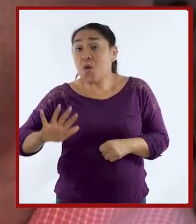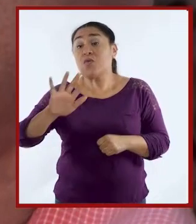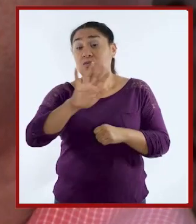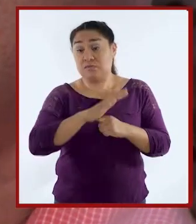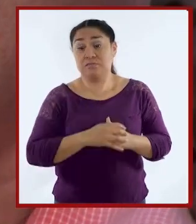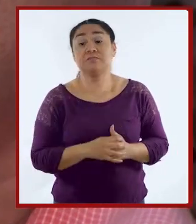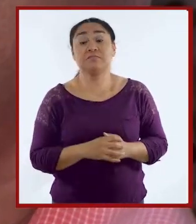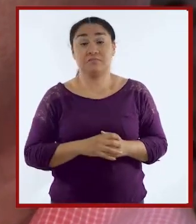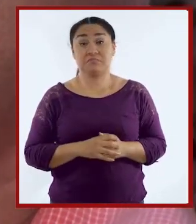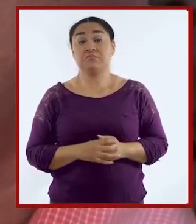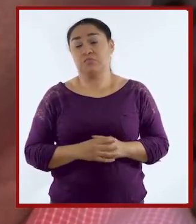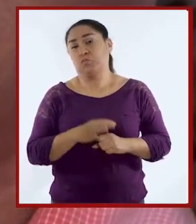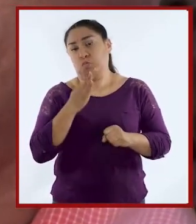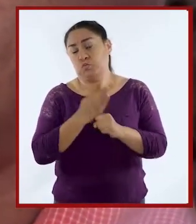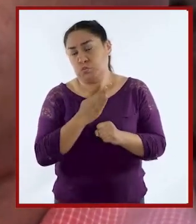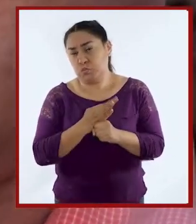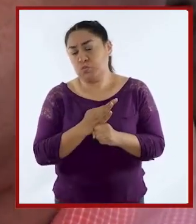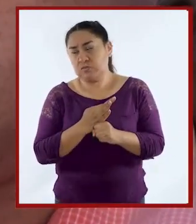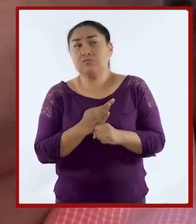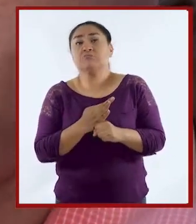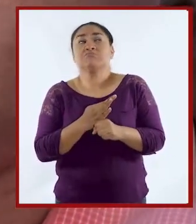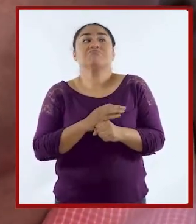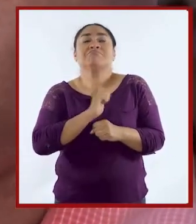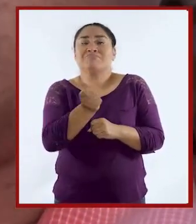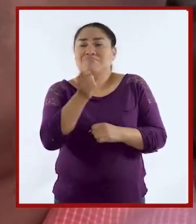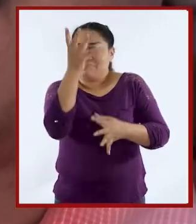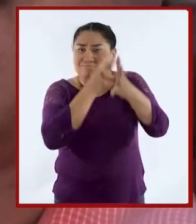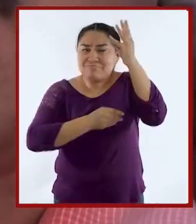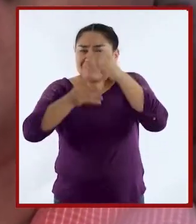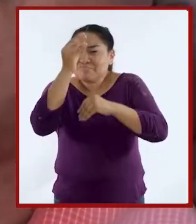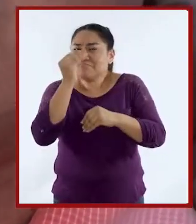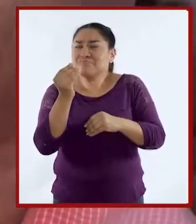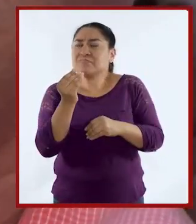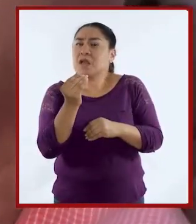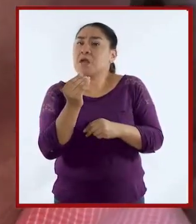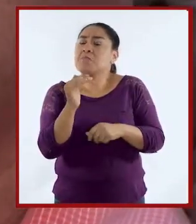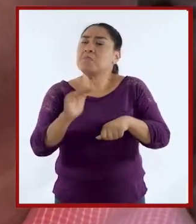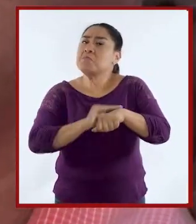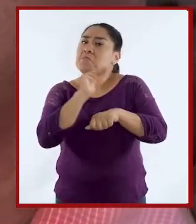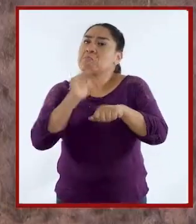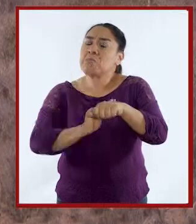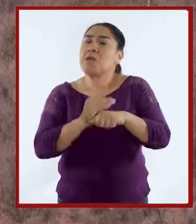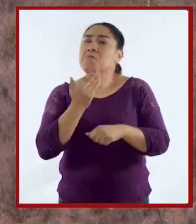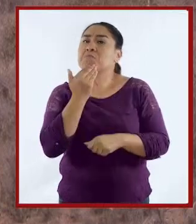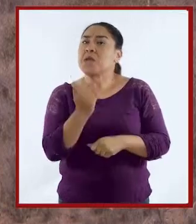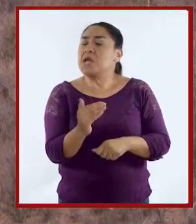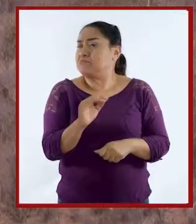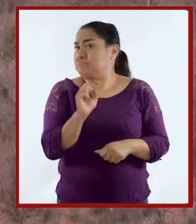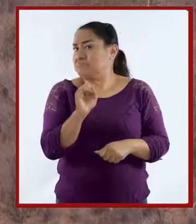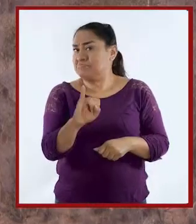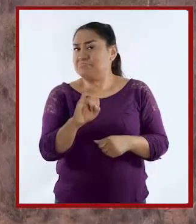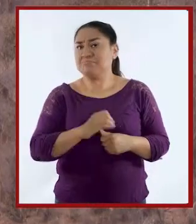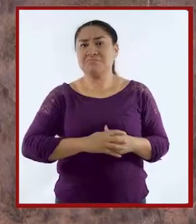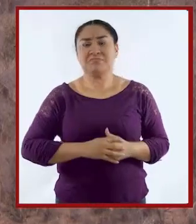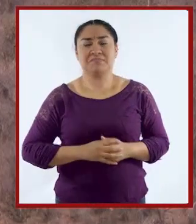Tenemos los resultados académicos son bastante aceptables.